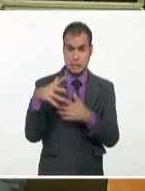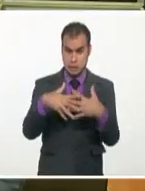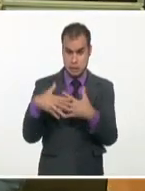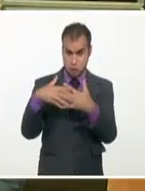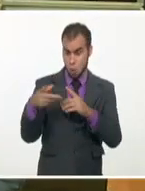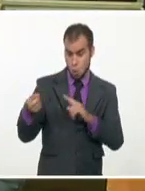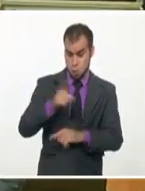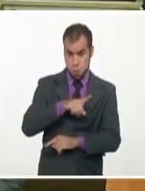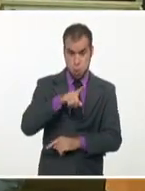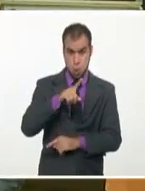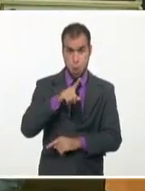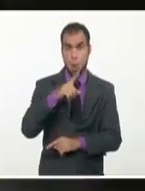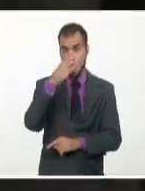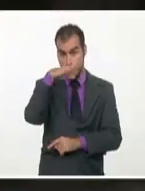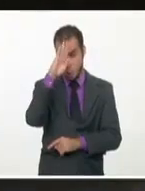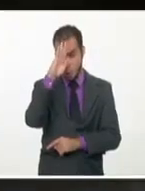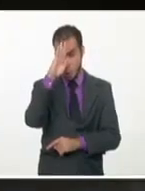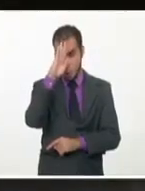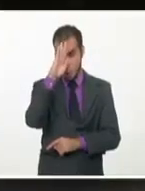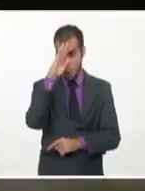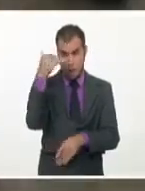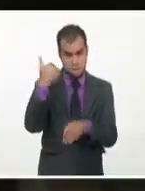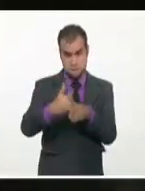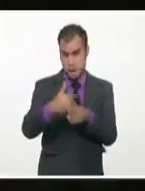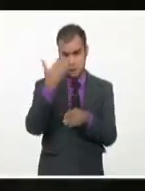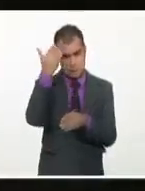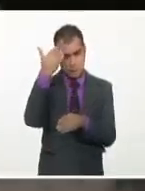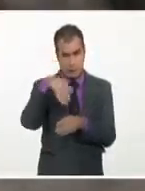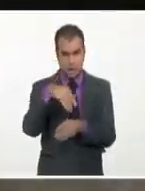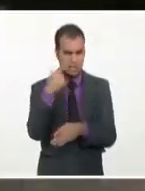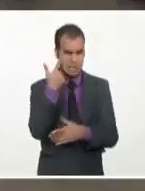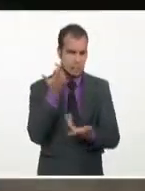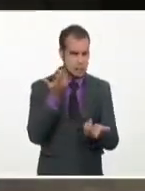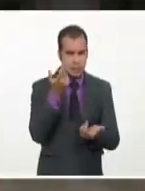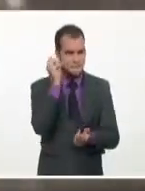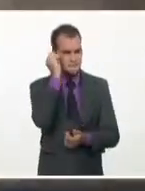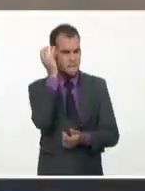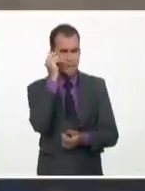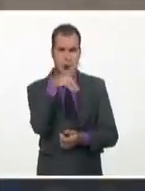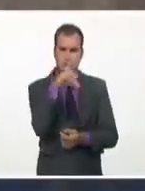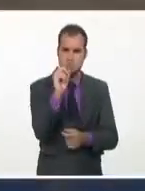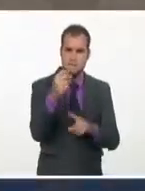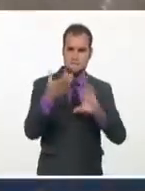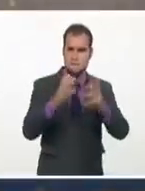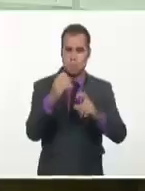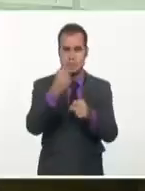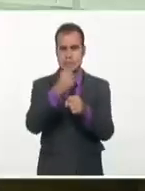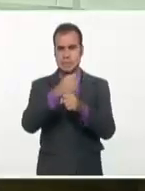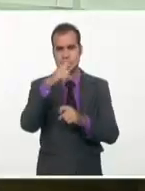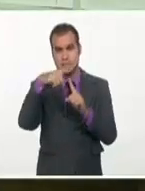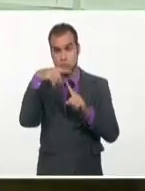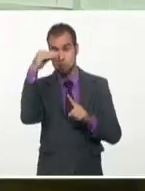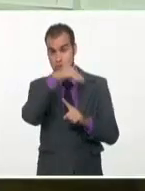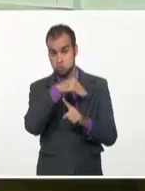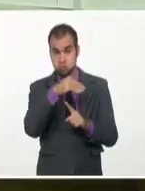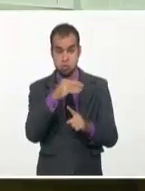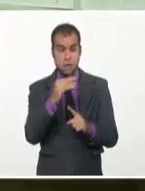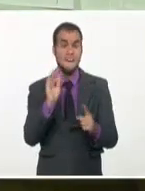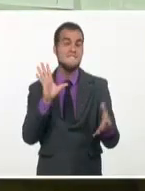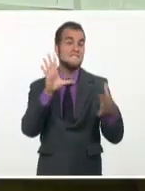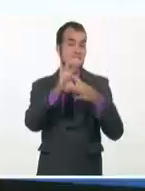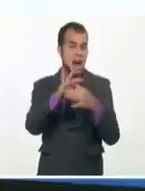intenta asfixiar a la nación, inteligencia, innovación tecnológica y el vínculo con